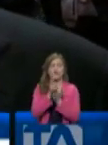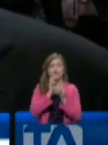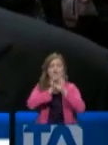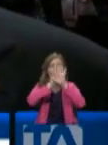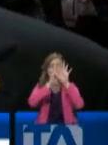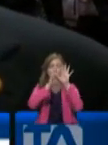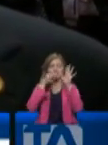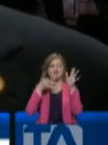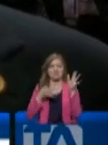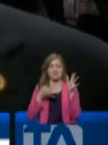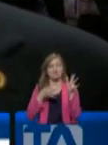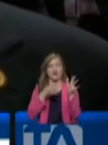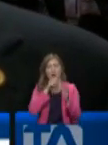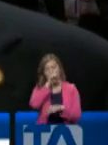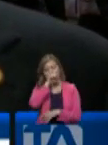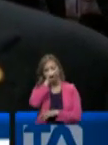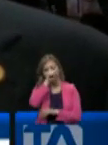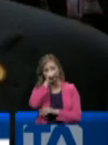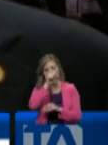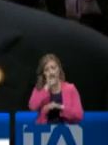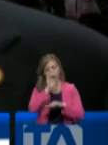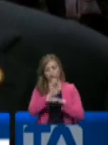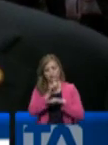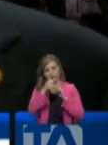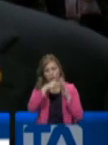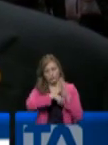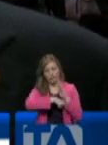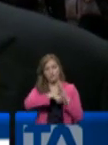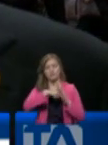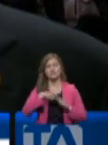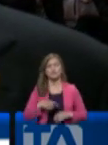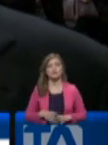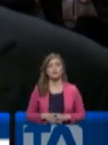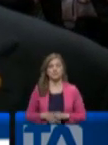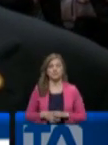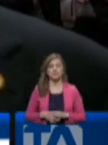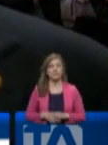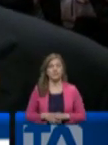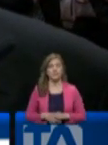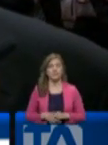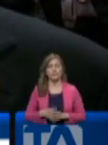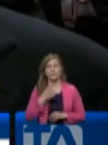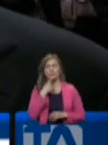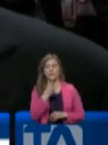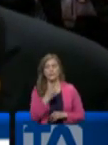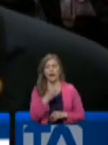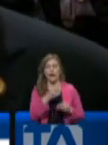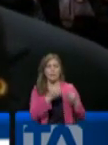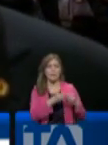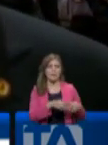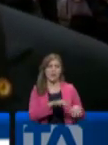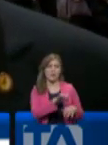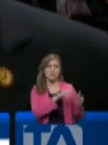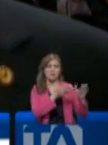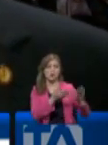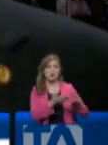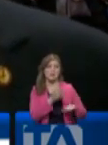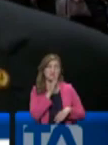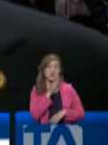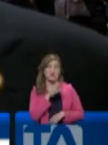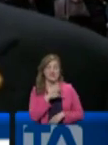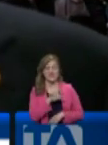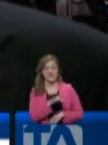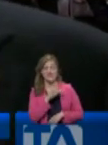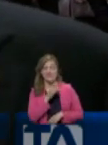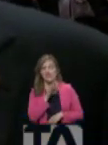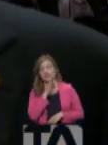sencillo, profundamente patriota. Yo creo que cuando decimos que lo hemos perdido, decimos lo que se dice siempre porque nos